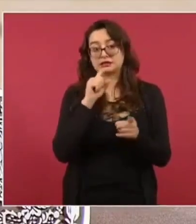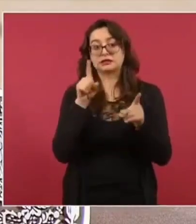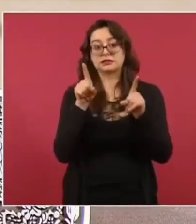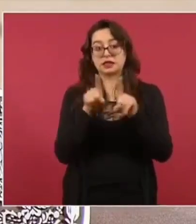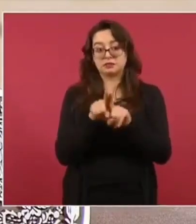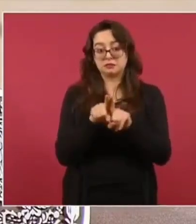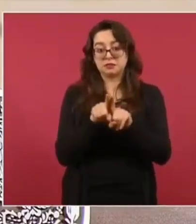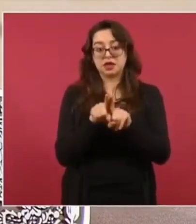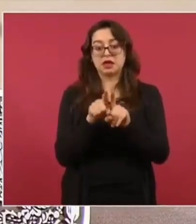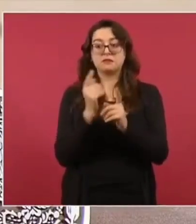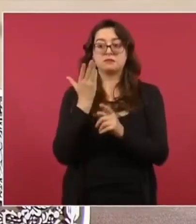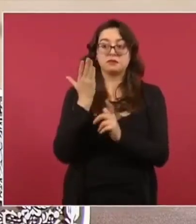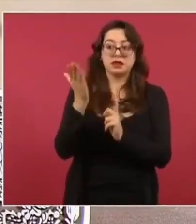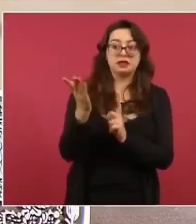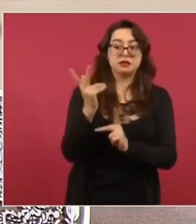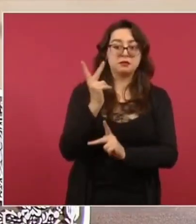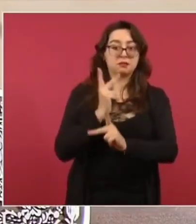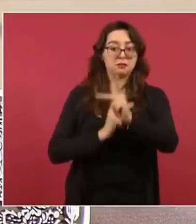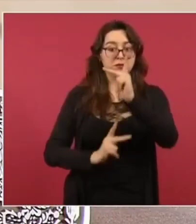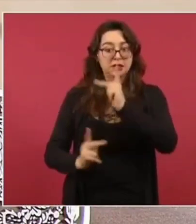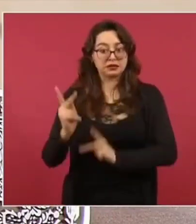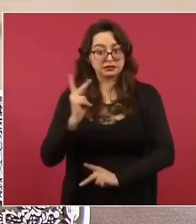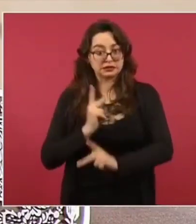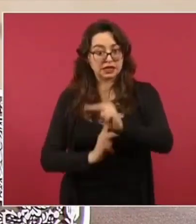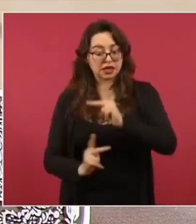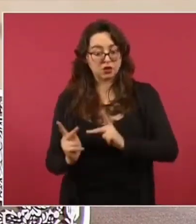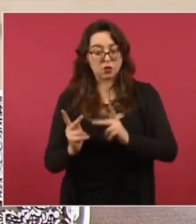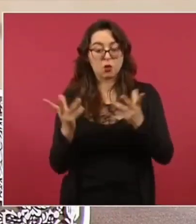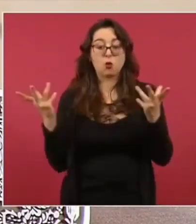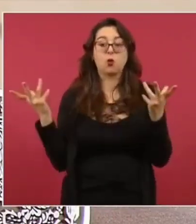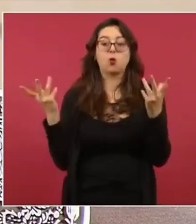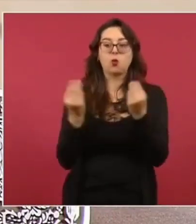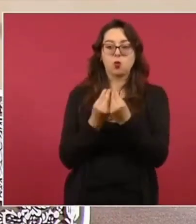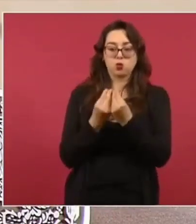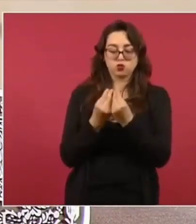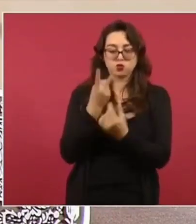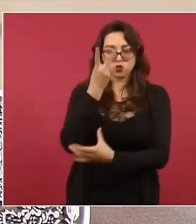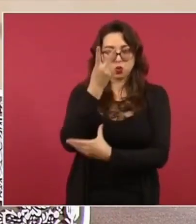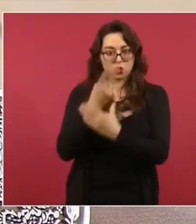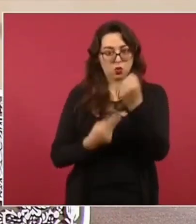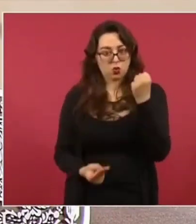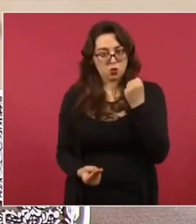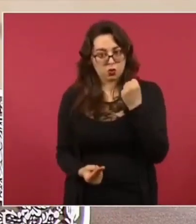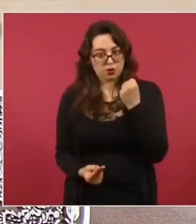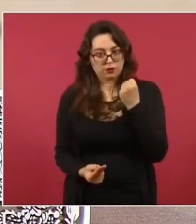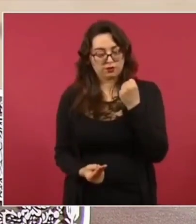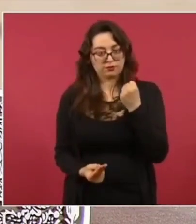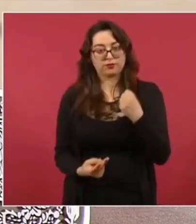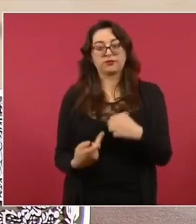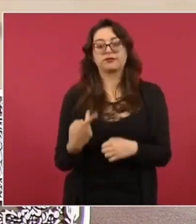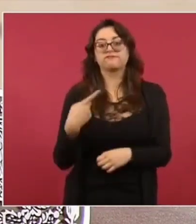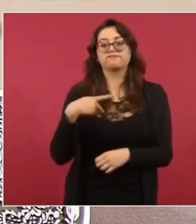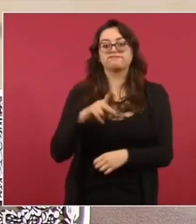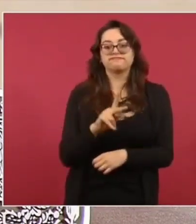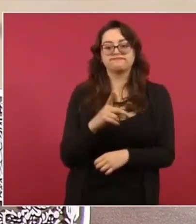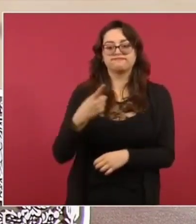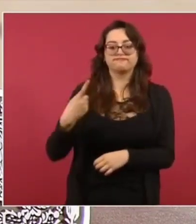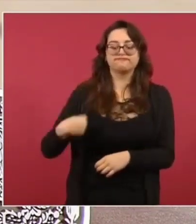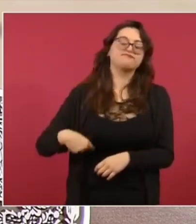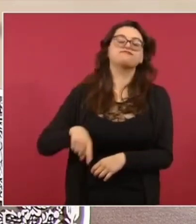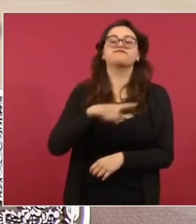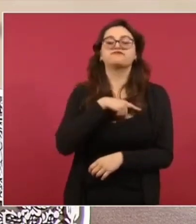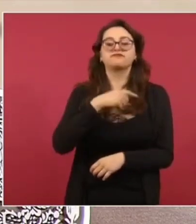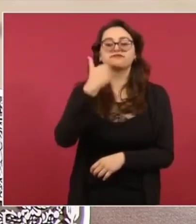con deuda o financiamiento, y ese es el conjunto, pero lo que nos interesa a nosotros es que Fonadín tenga